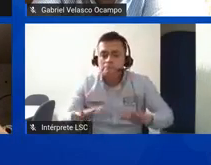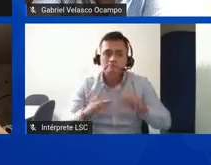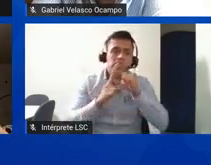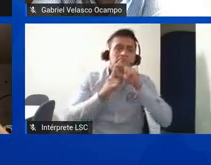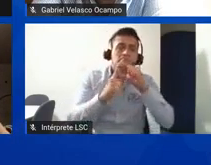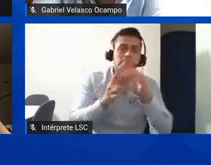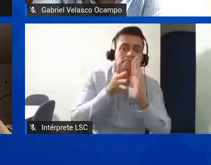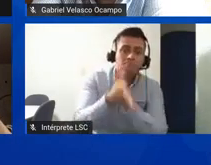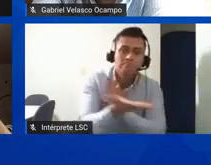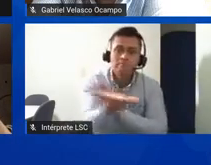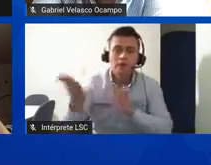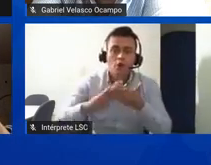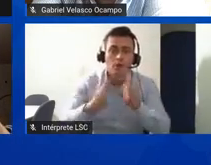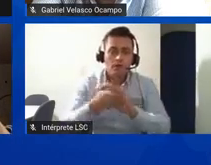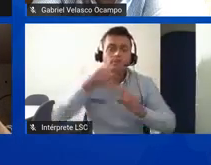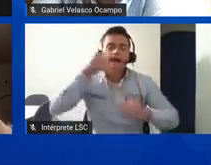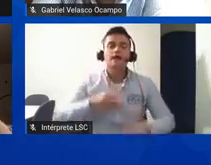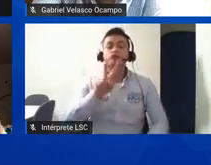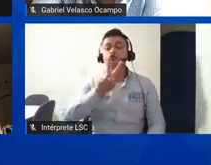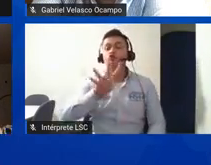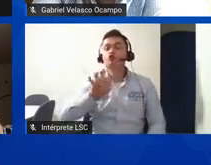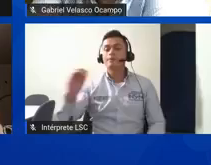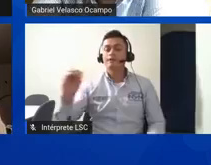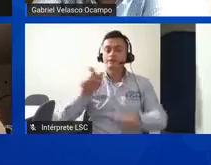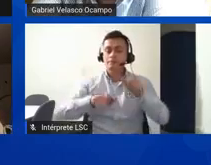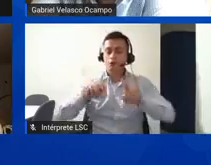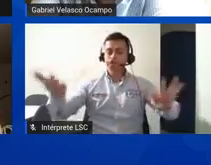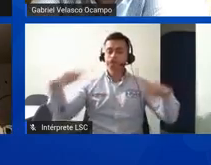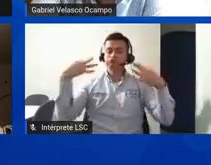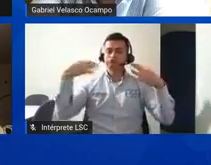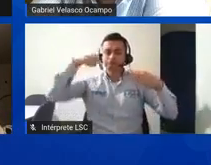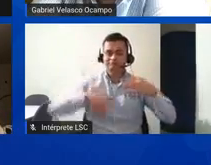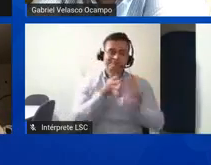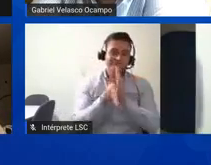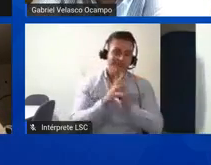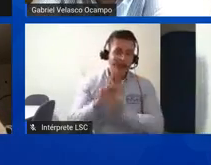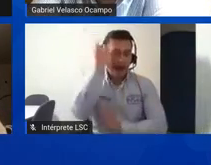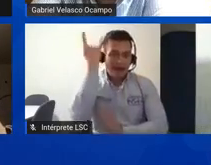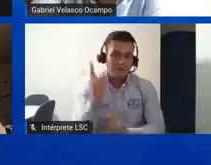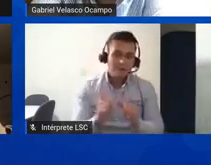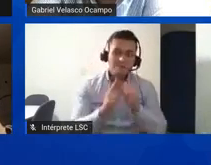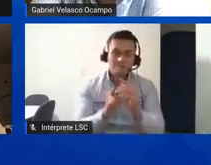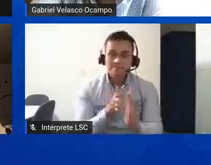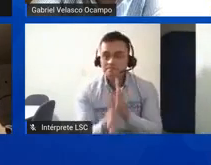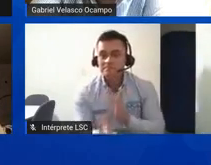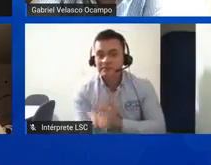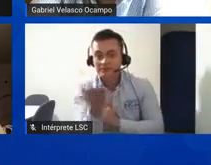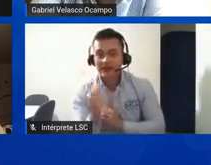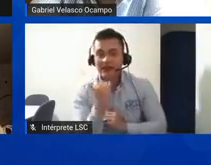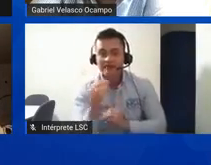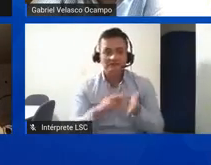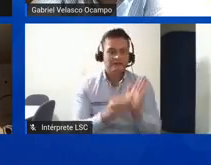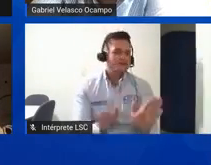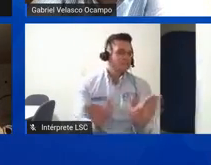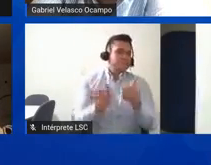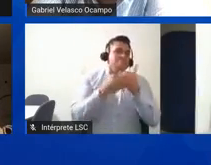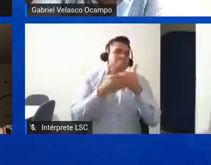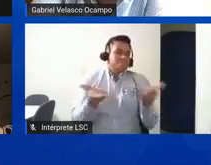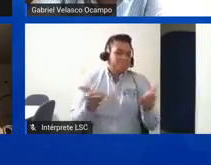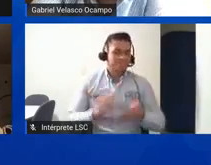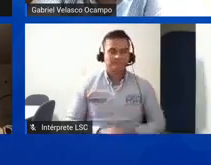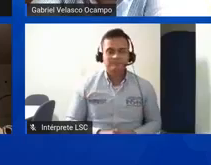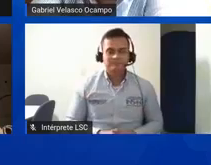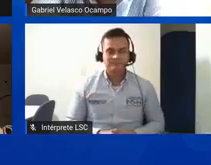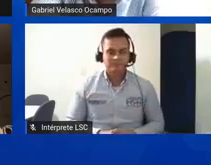casi 290 personas que nos acompañan, entonces para cerrar este encuentro tan interesante.